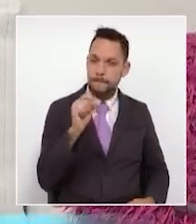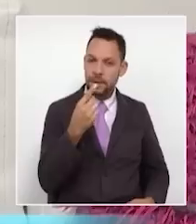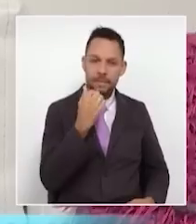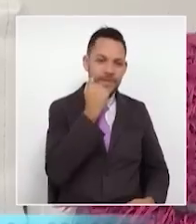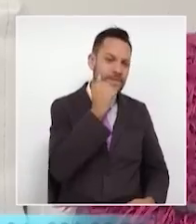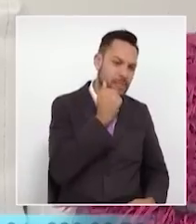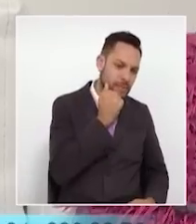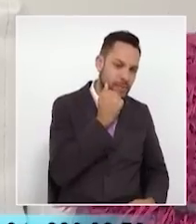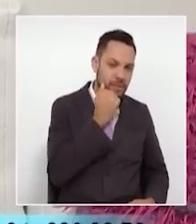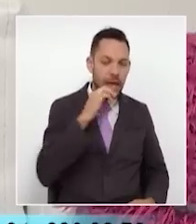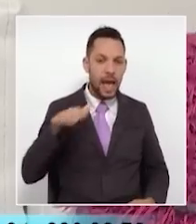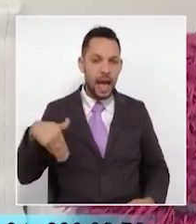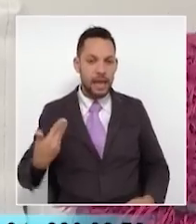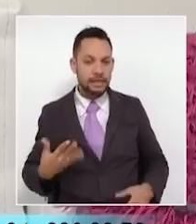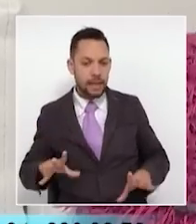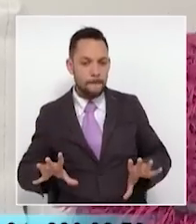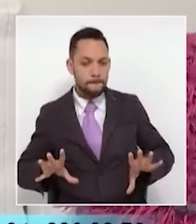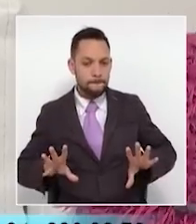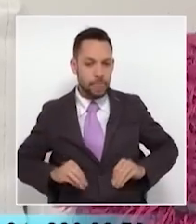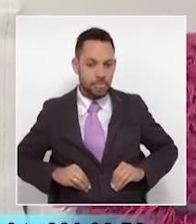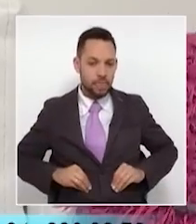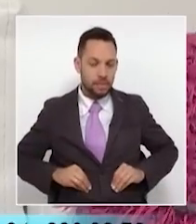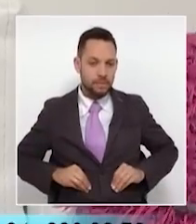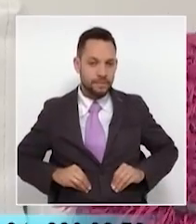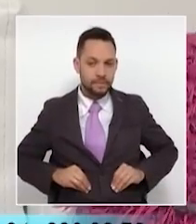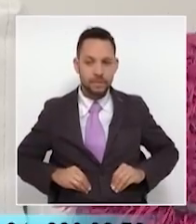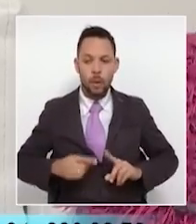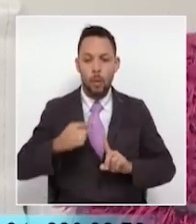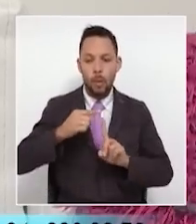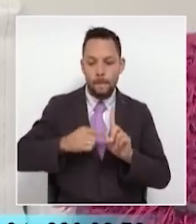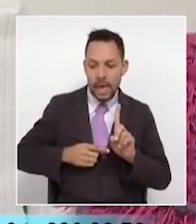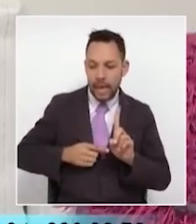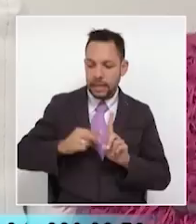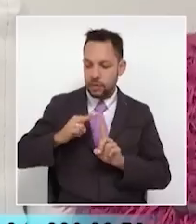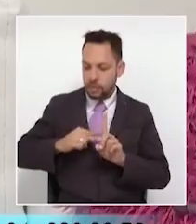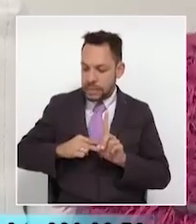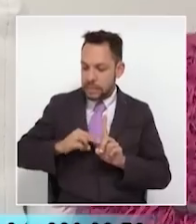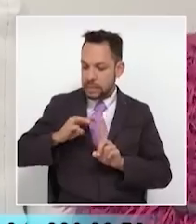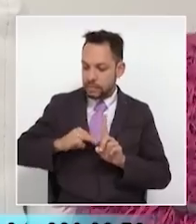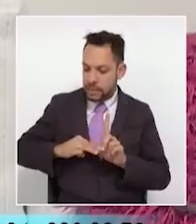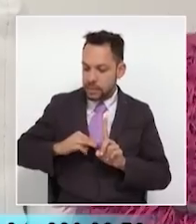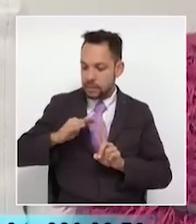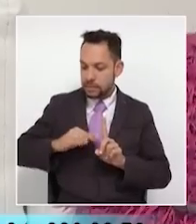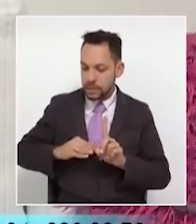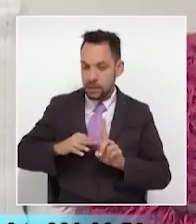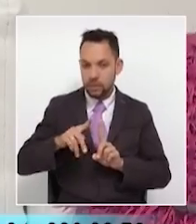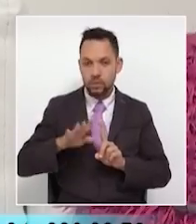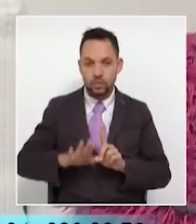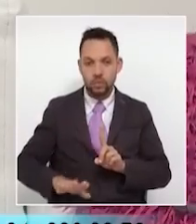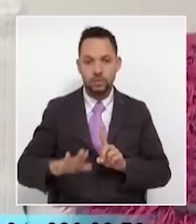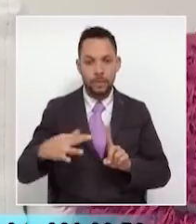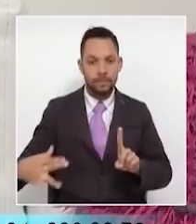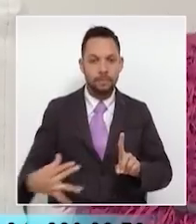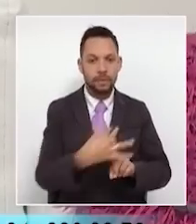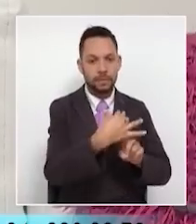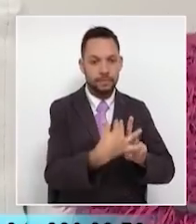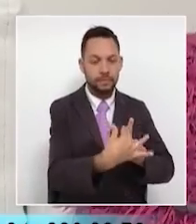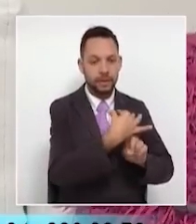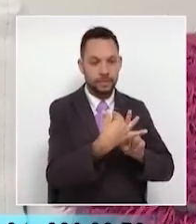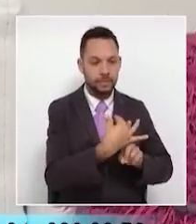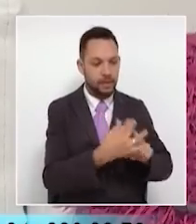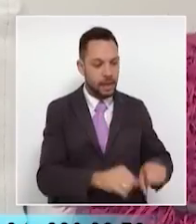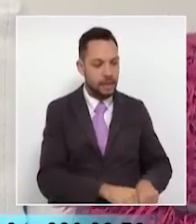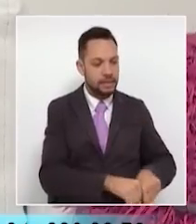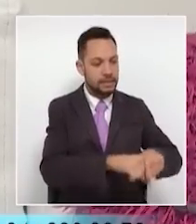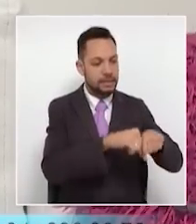hasta la menopausia y como cada mes afectado este sistema endocrinológico de la mujer